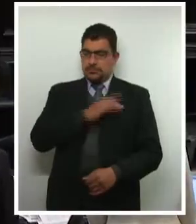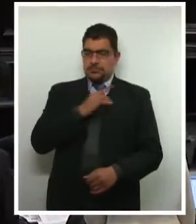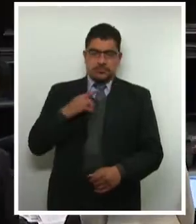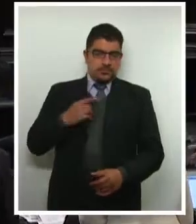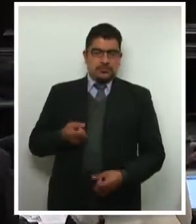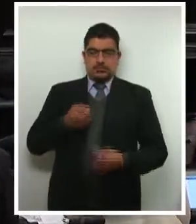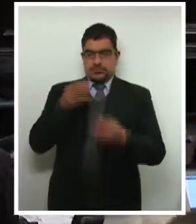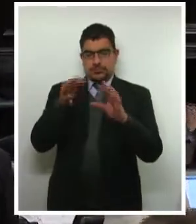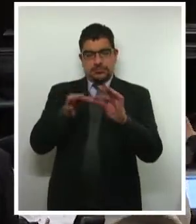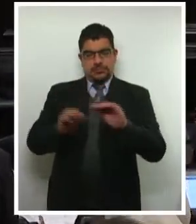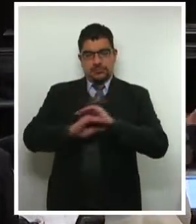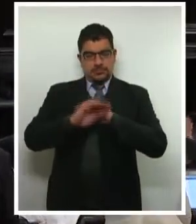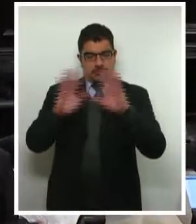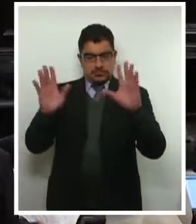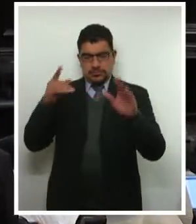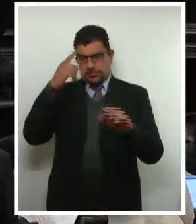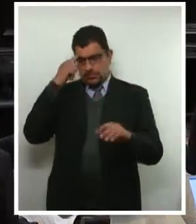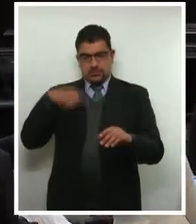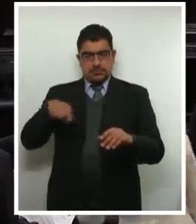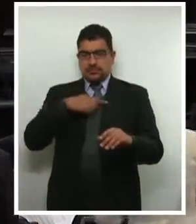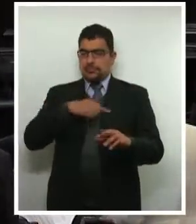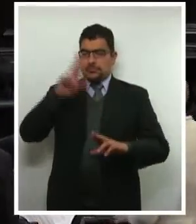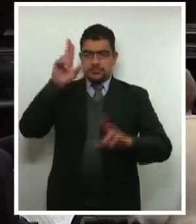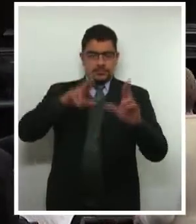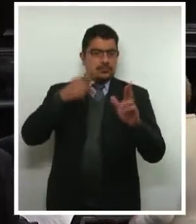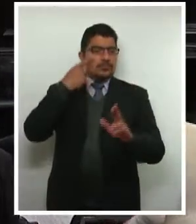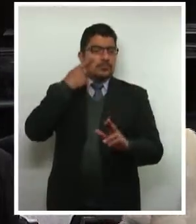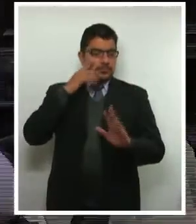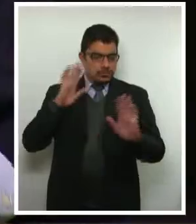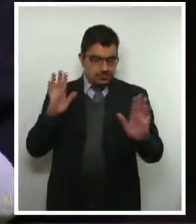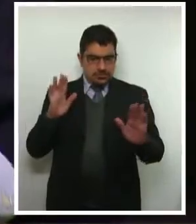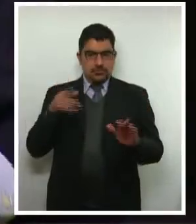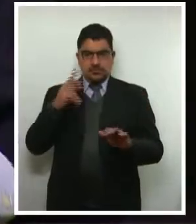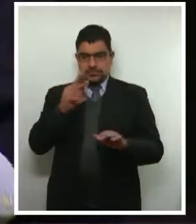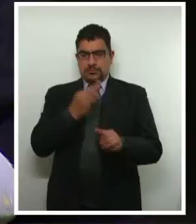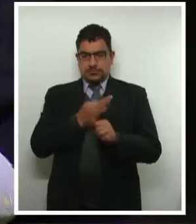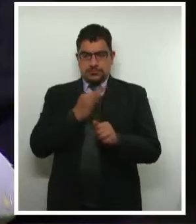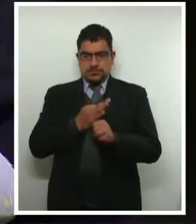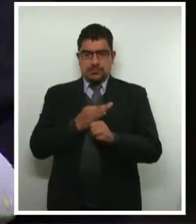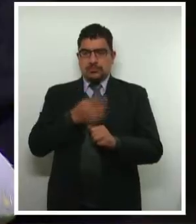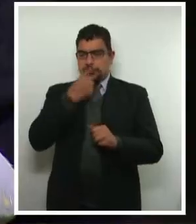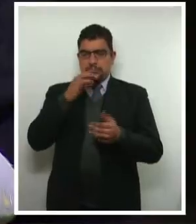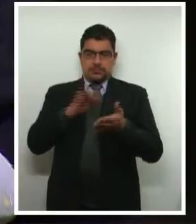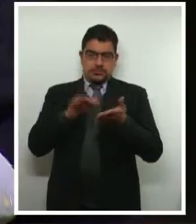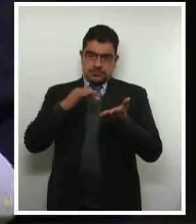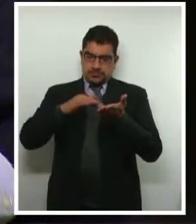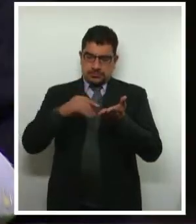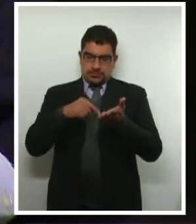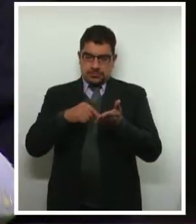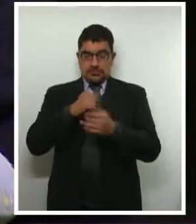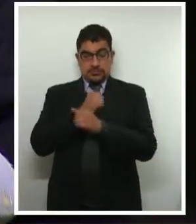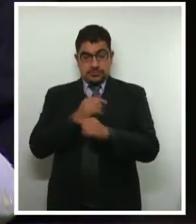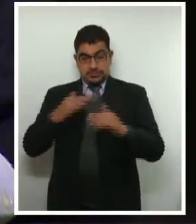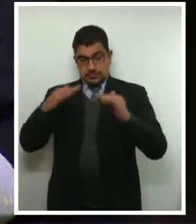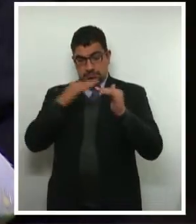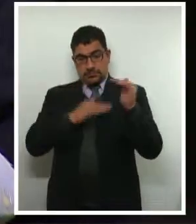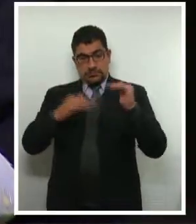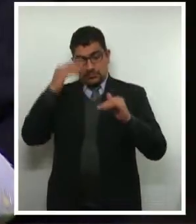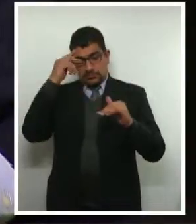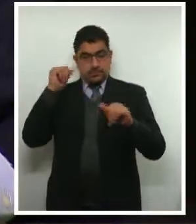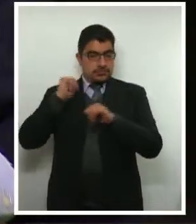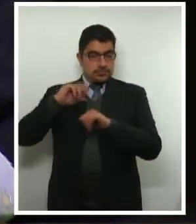toda claridad vamos a votarlo. Pero hay que señalar que la frase y a la resistencia permanente contra el